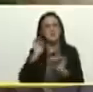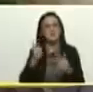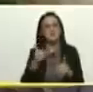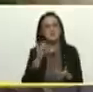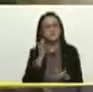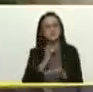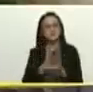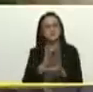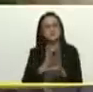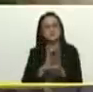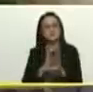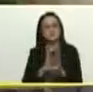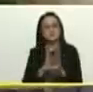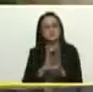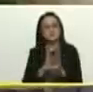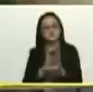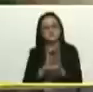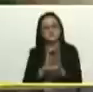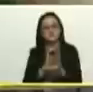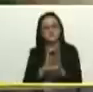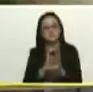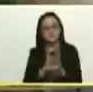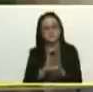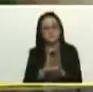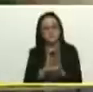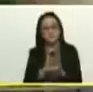Siempre, siempre,